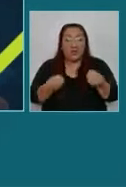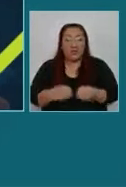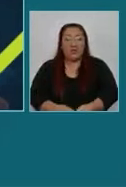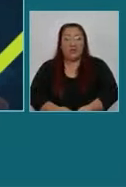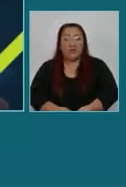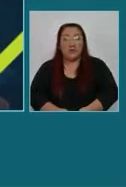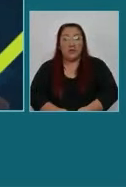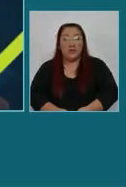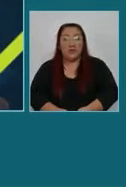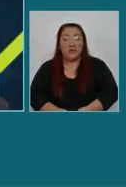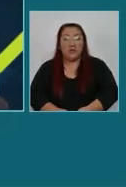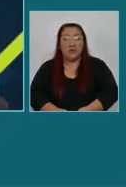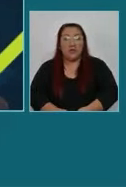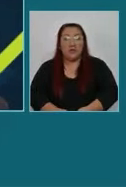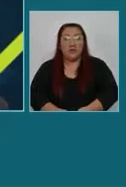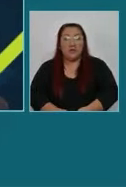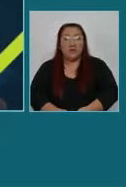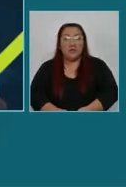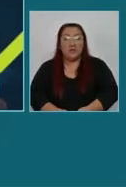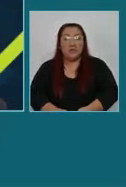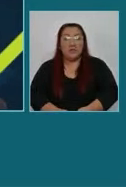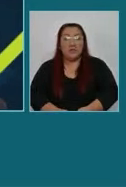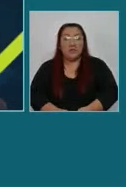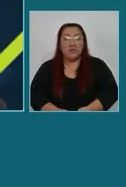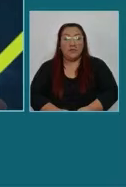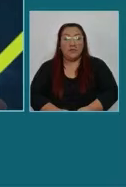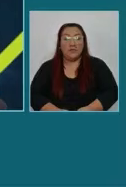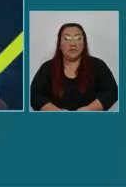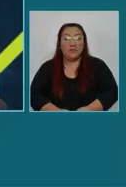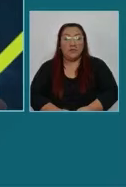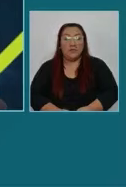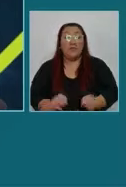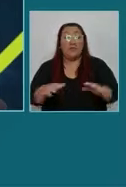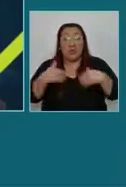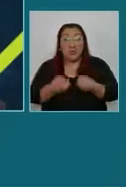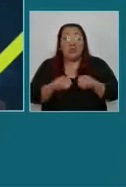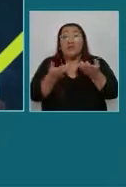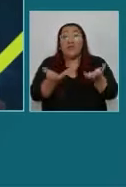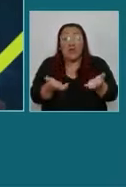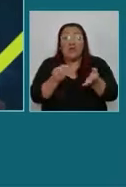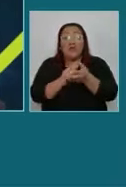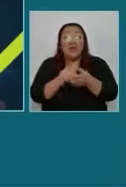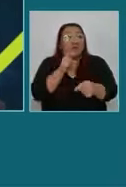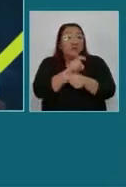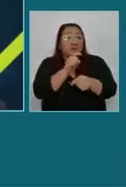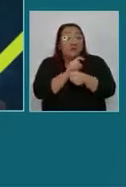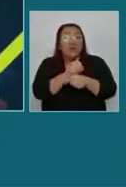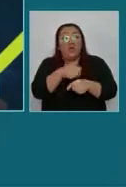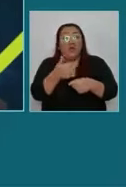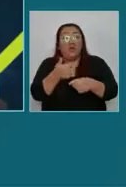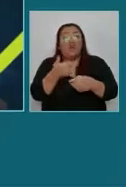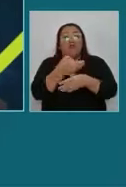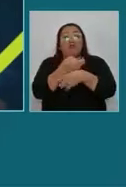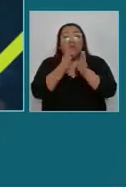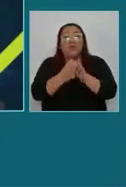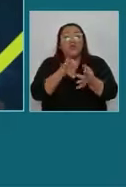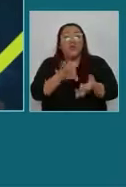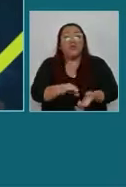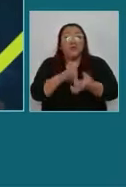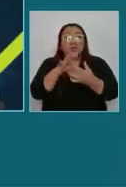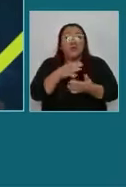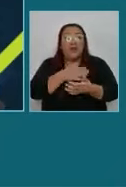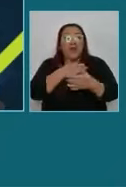y valor intangible, ¿no? También podemos ofrecer formación y ofrecemos constante formación